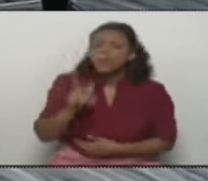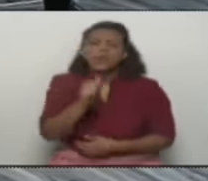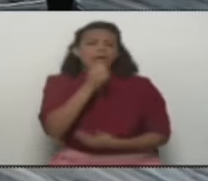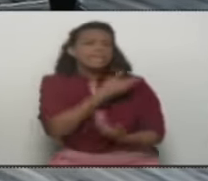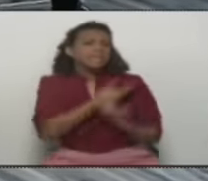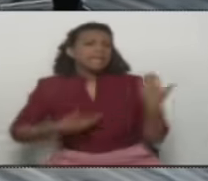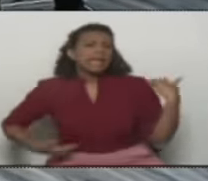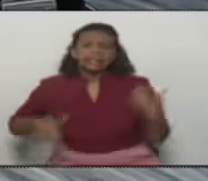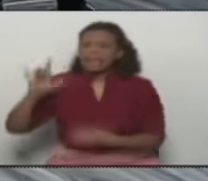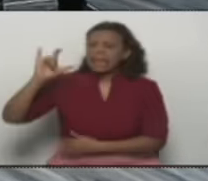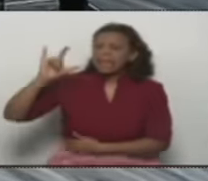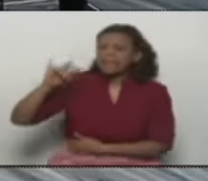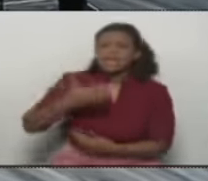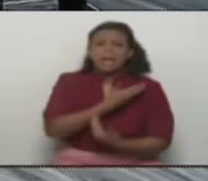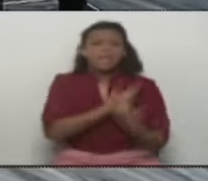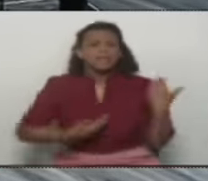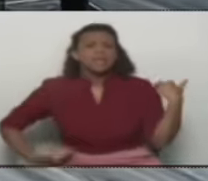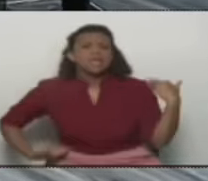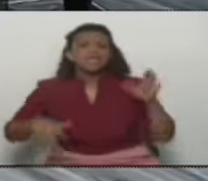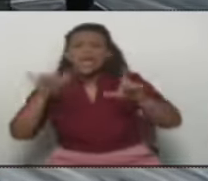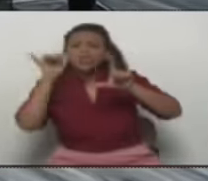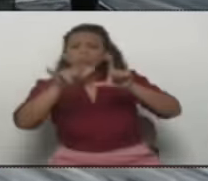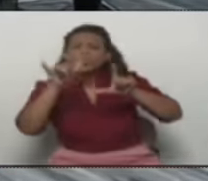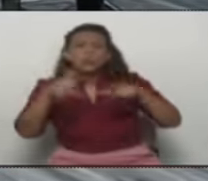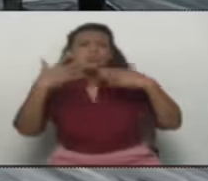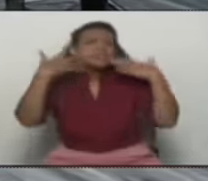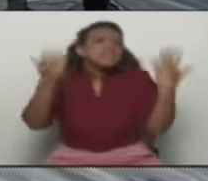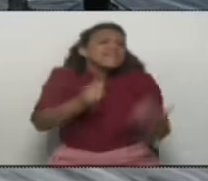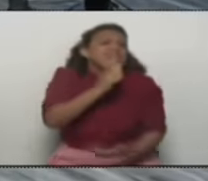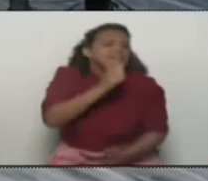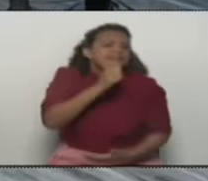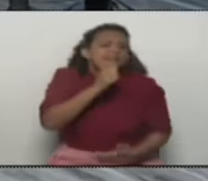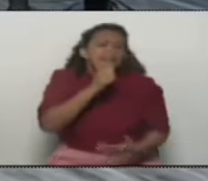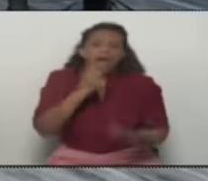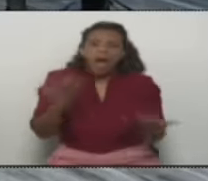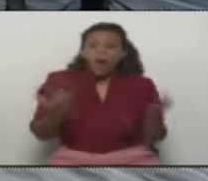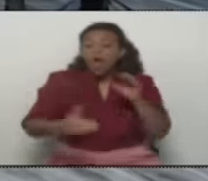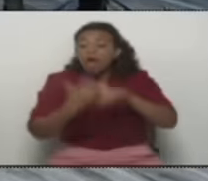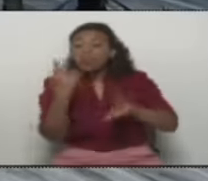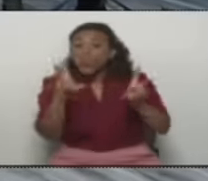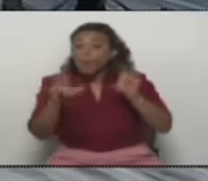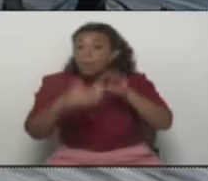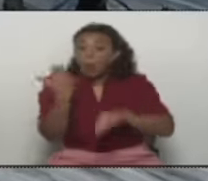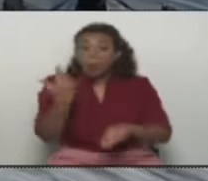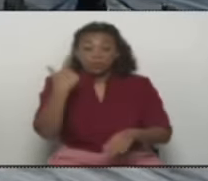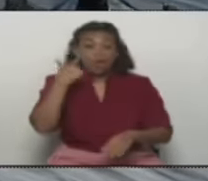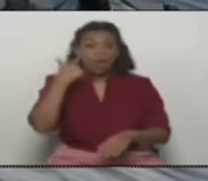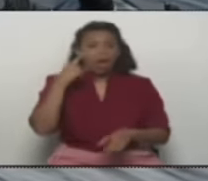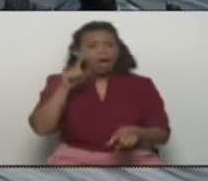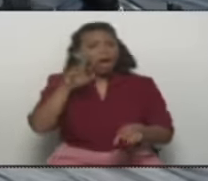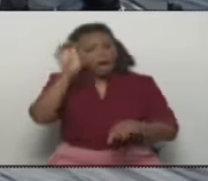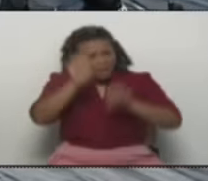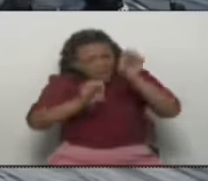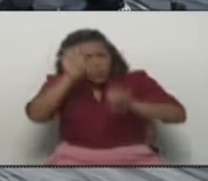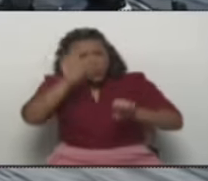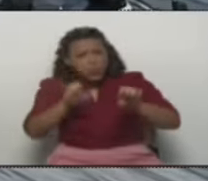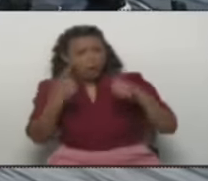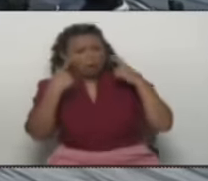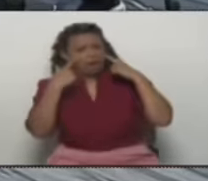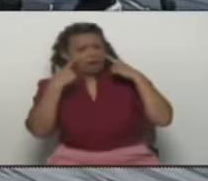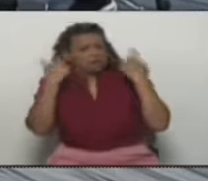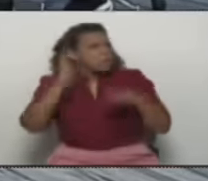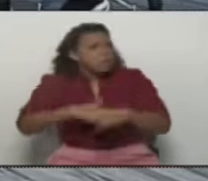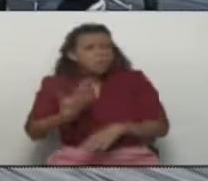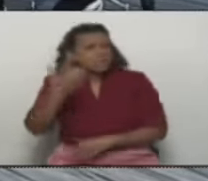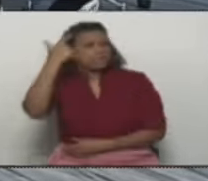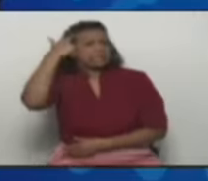a algunos contenidos y tendencias de redes sociales en el mundo. Críticas crecientes, estudios